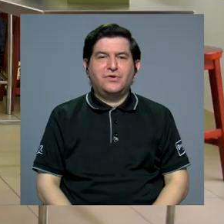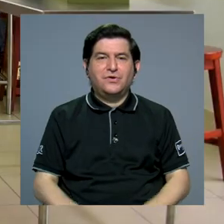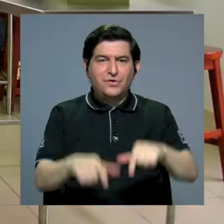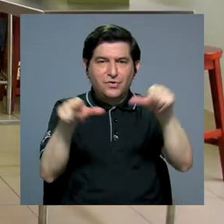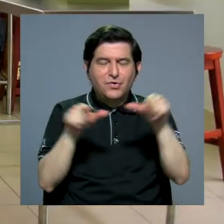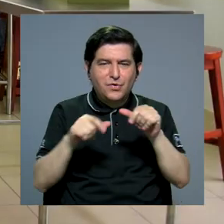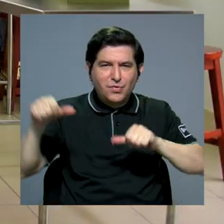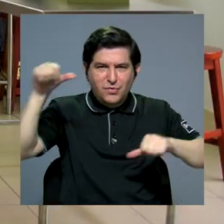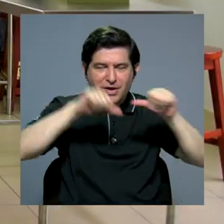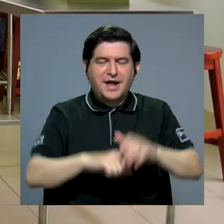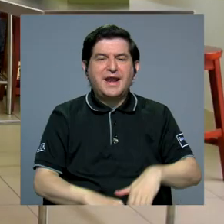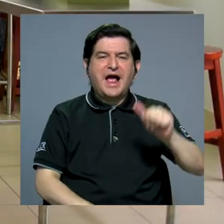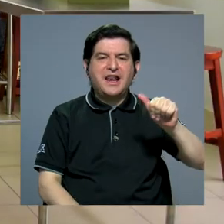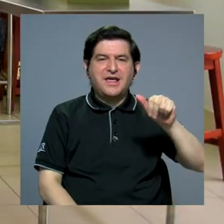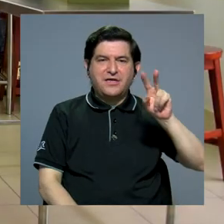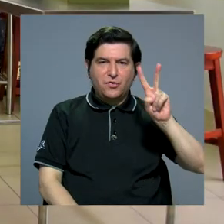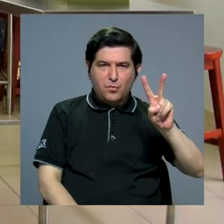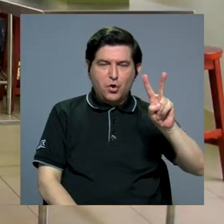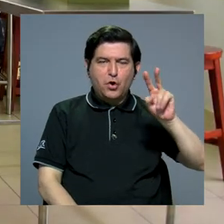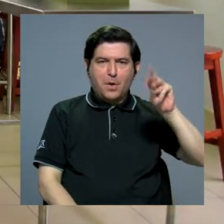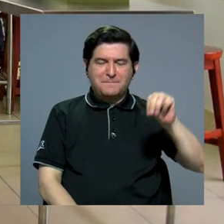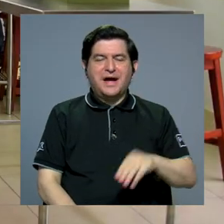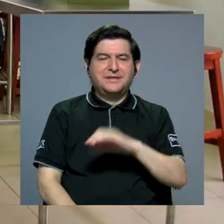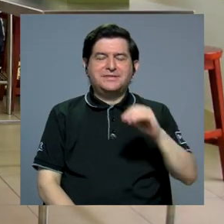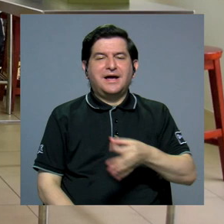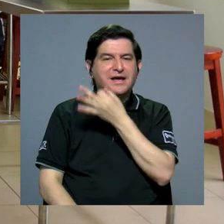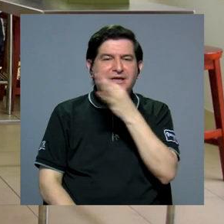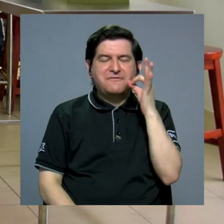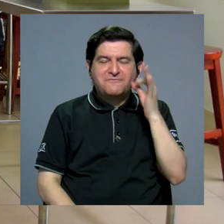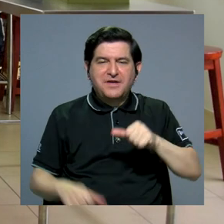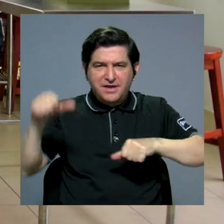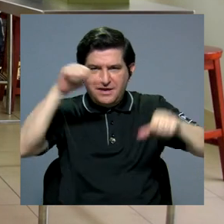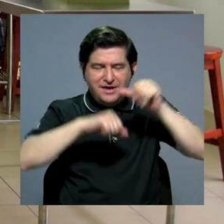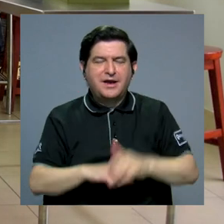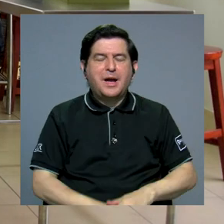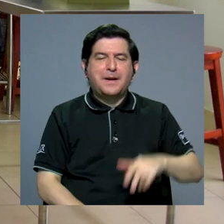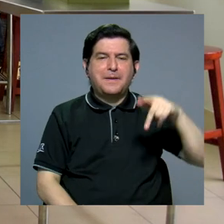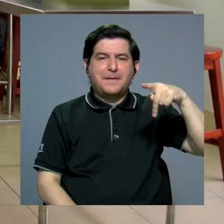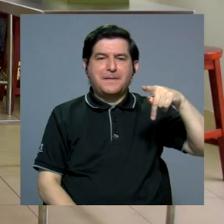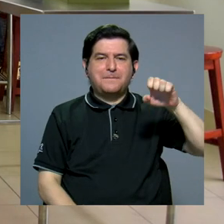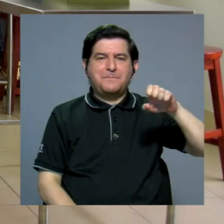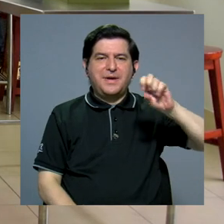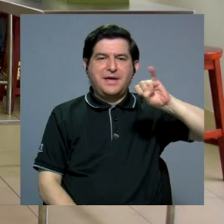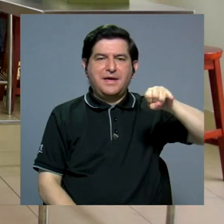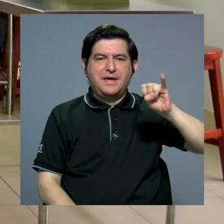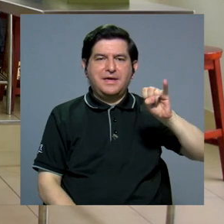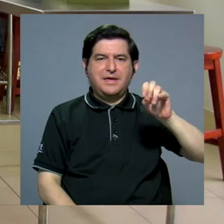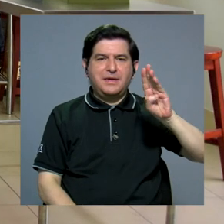Estación Experimental Alfredo Bolio Mata y la Finca Experimental de Pejibaye.